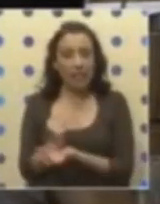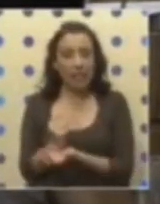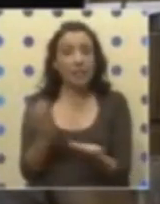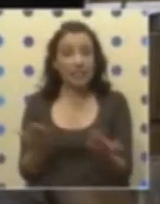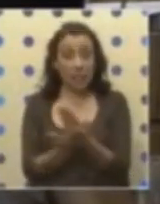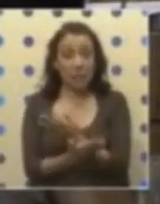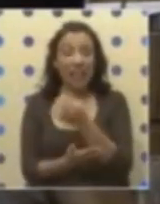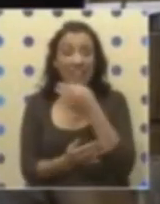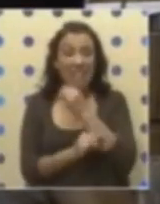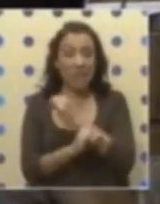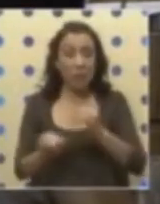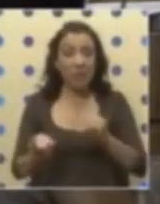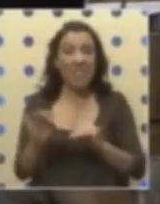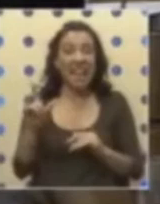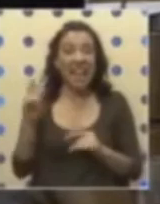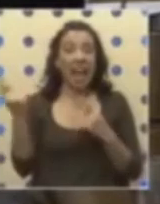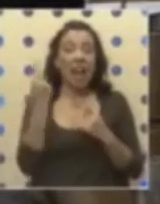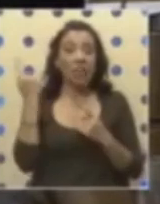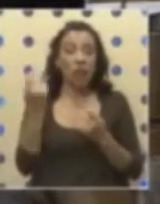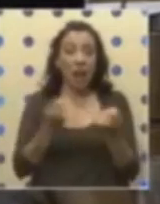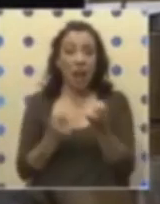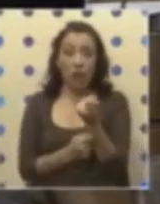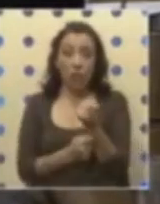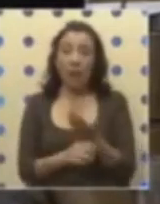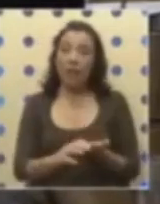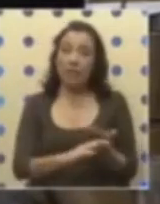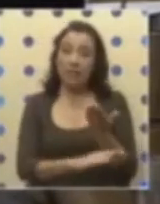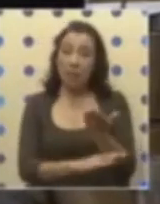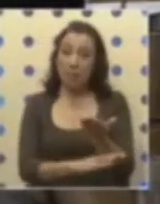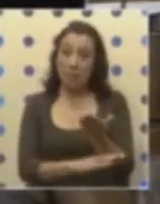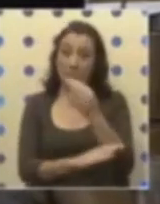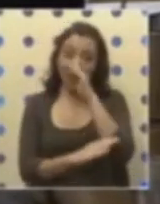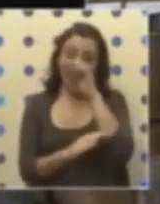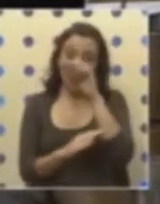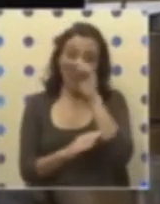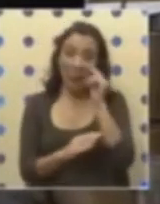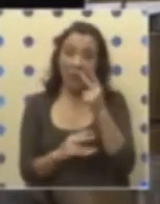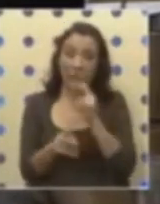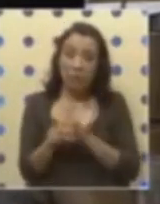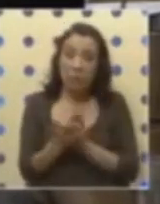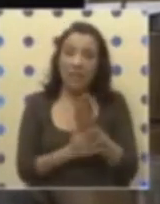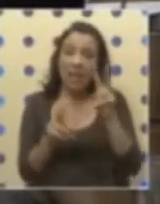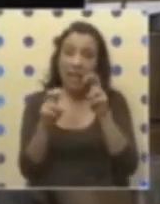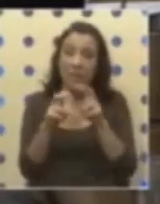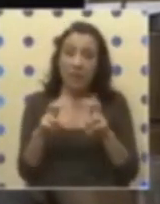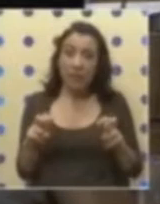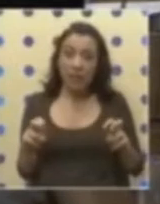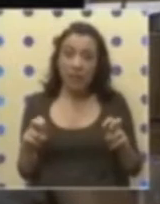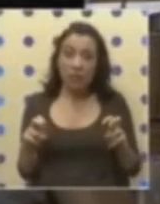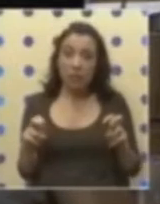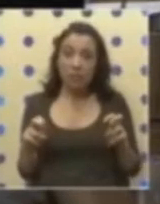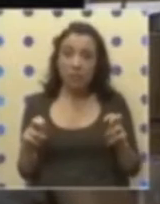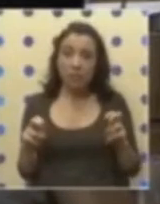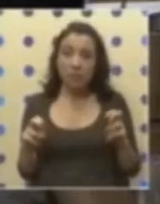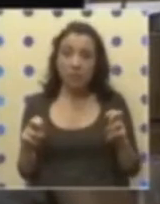esta información a la Fiscalía Nacional Económica y se solicite a la Fiscalía que actúe y que inicie una investigación